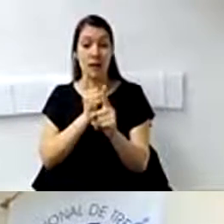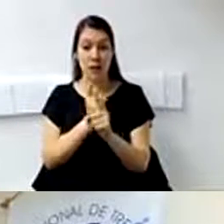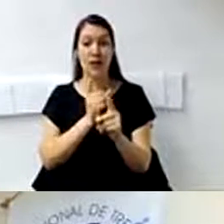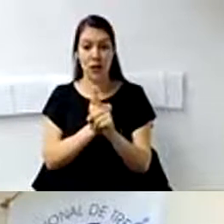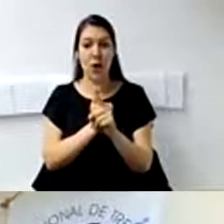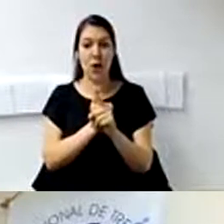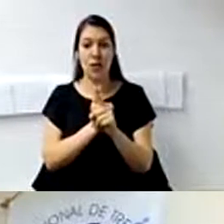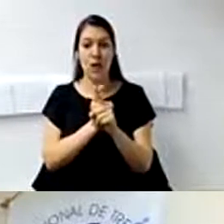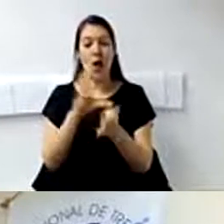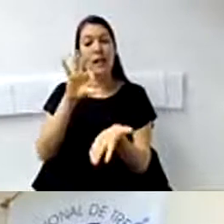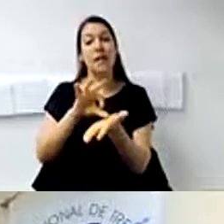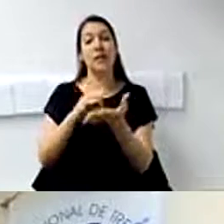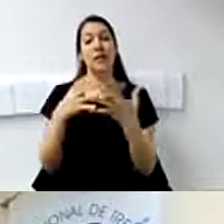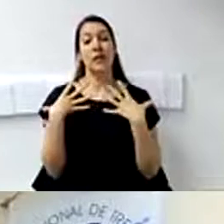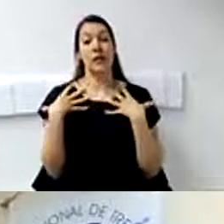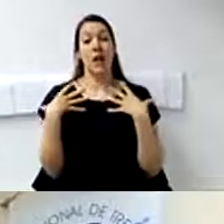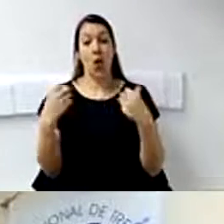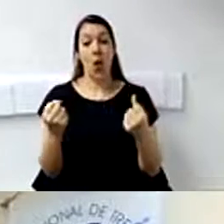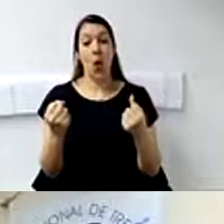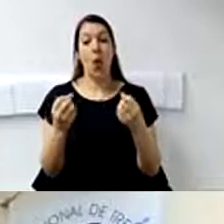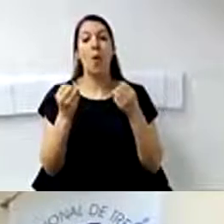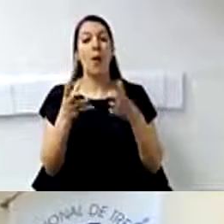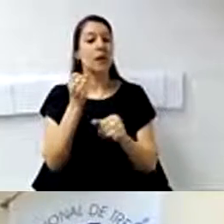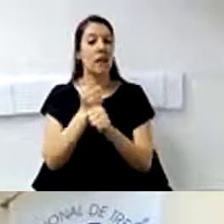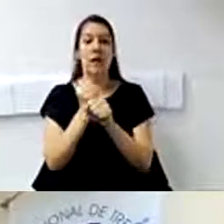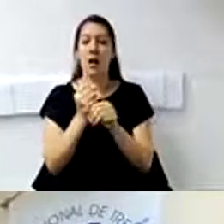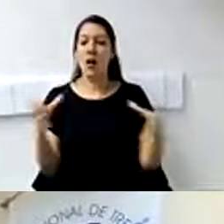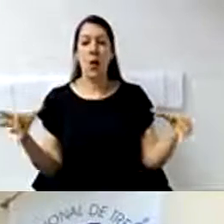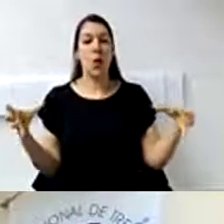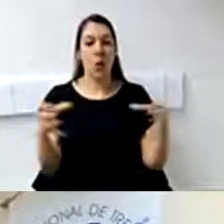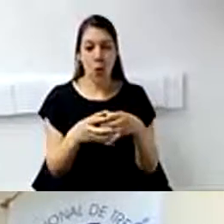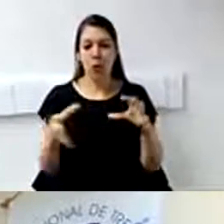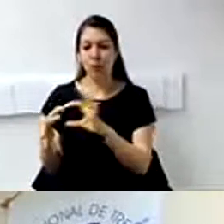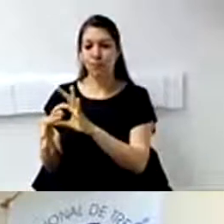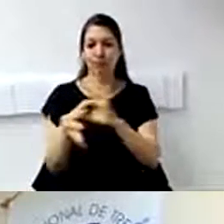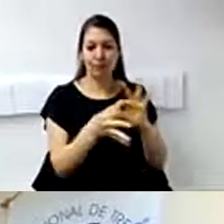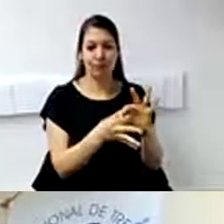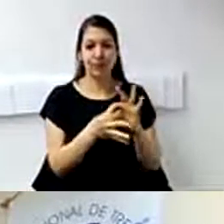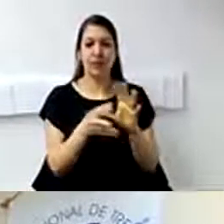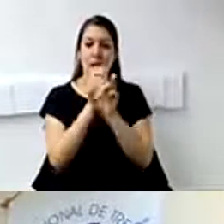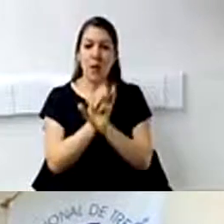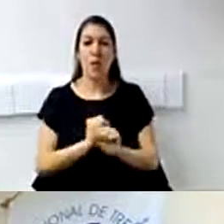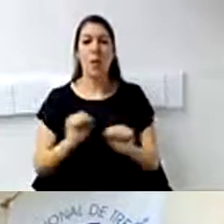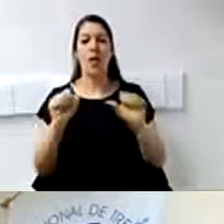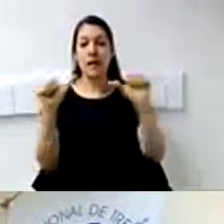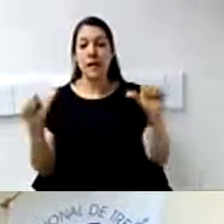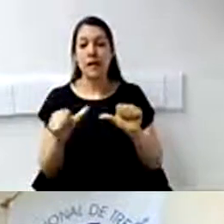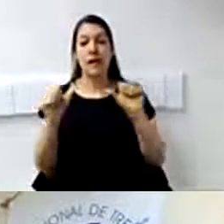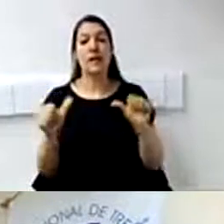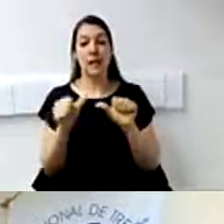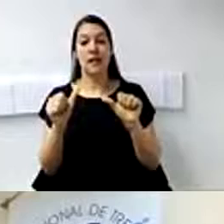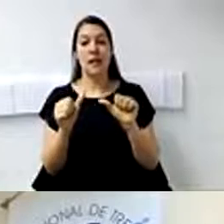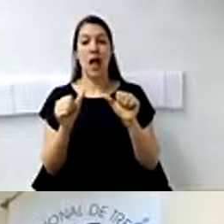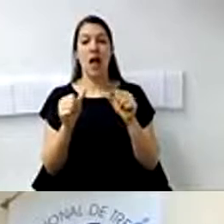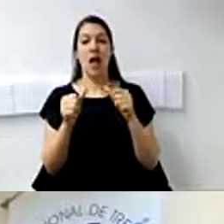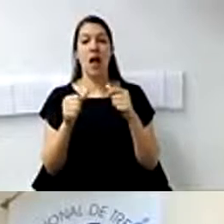los servicios de salud, para trabajar en conjunto, para hacer acciones que junten